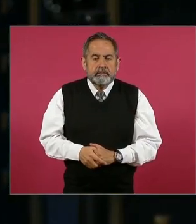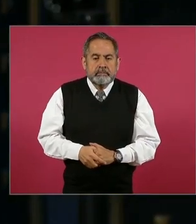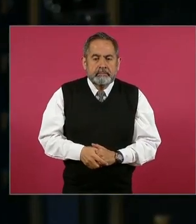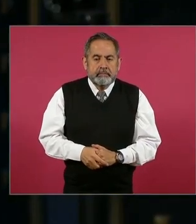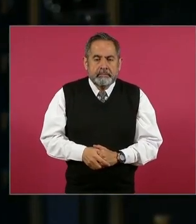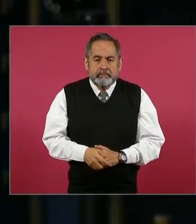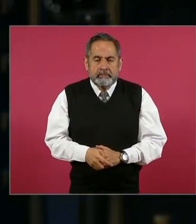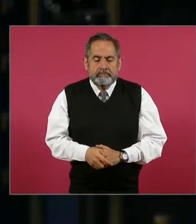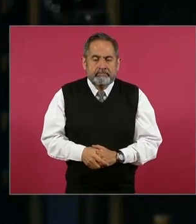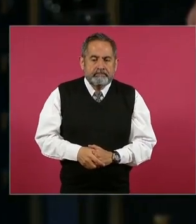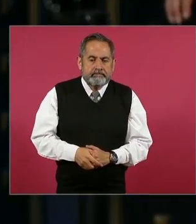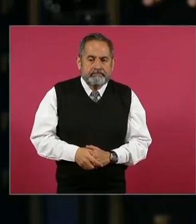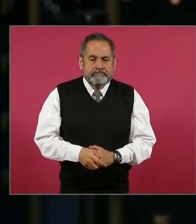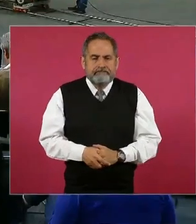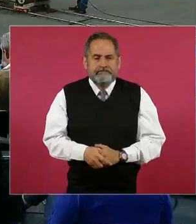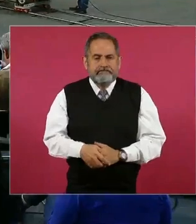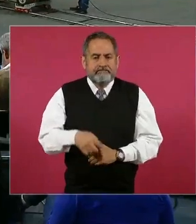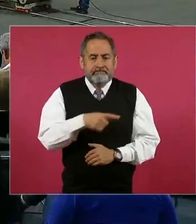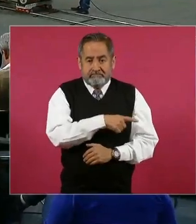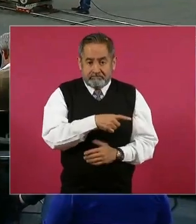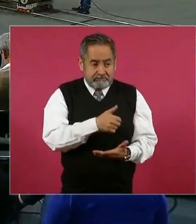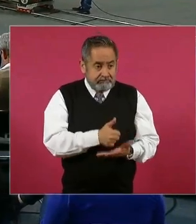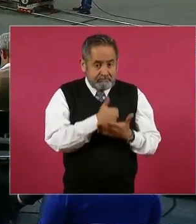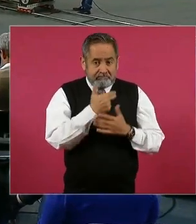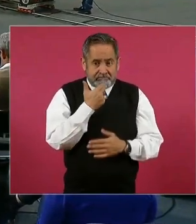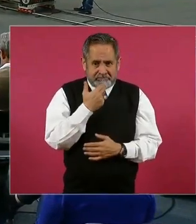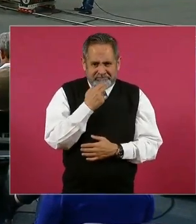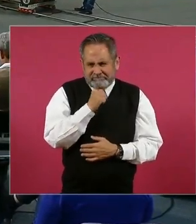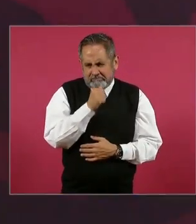porque esto no les